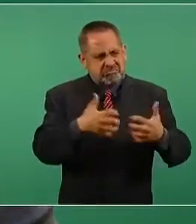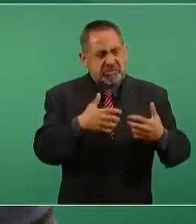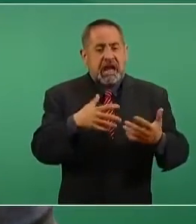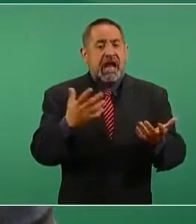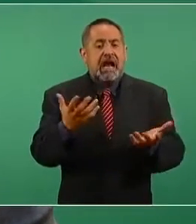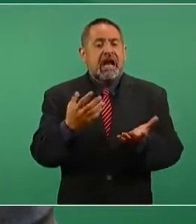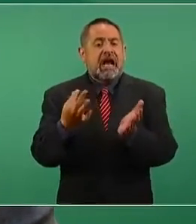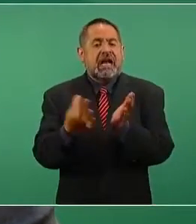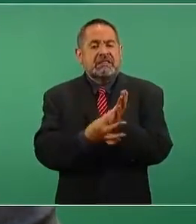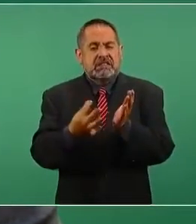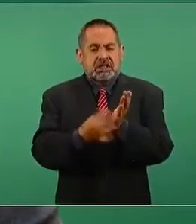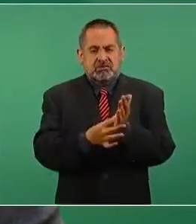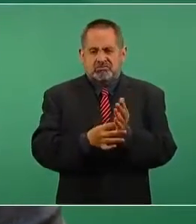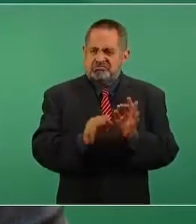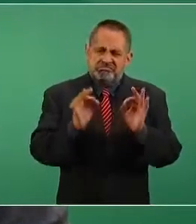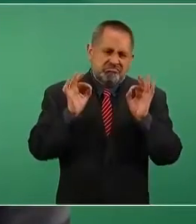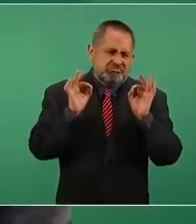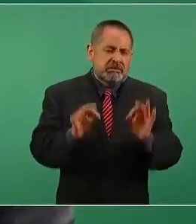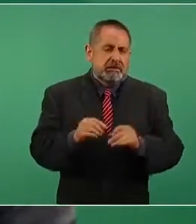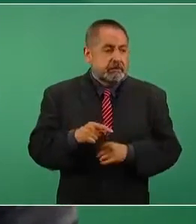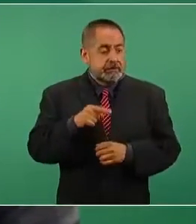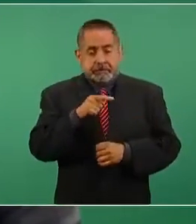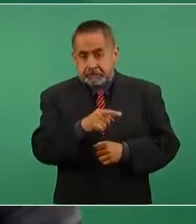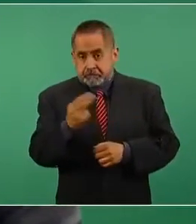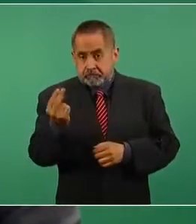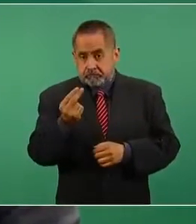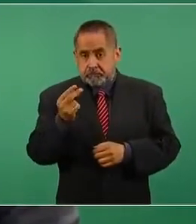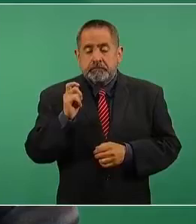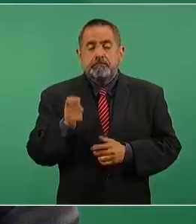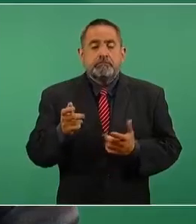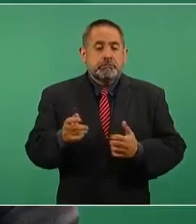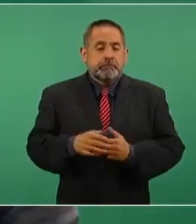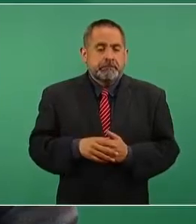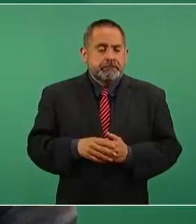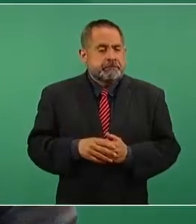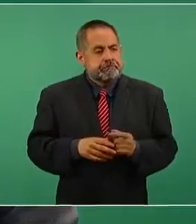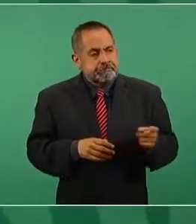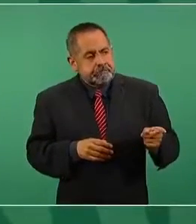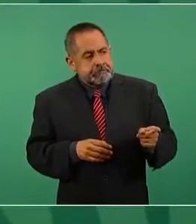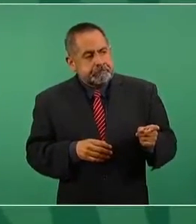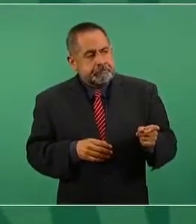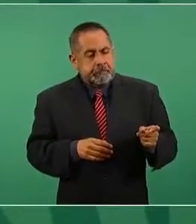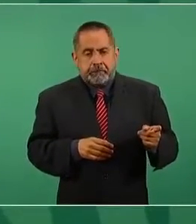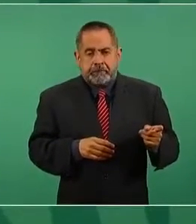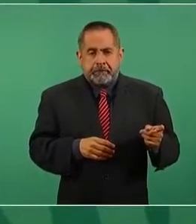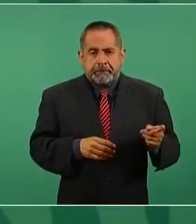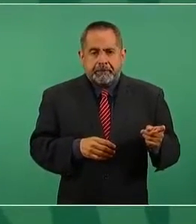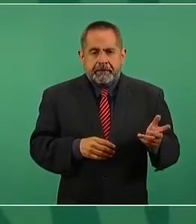acero, que requiere para